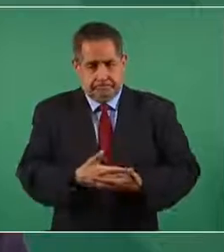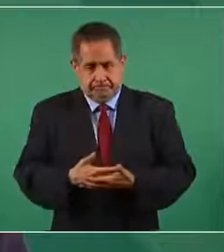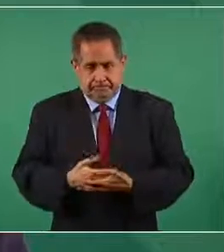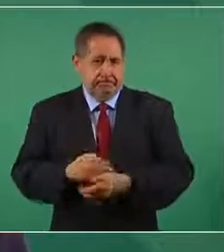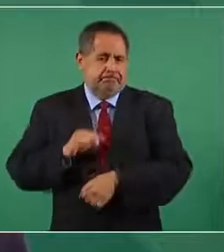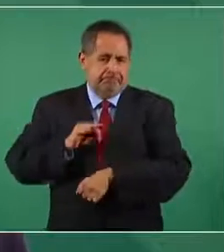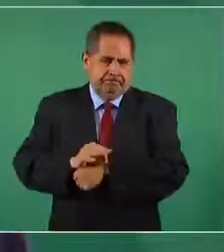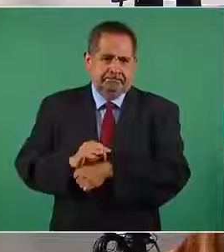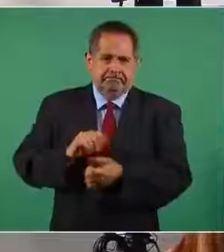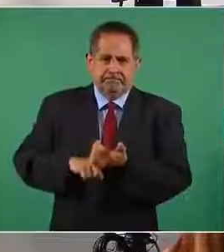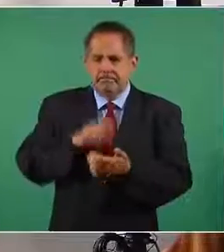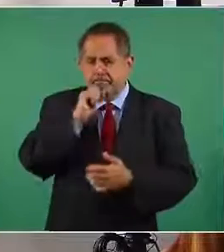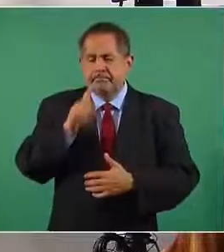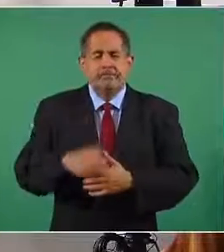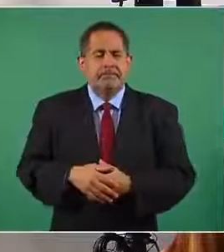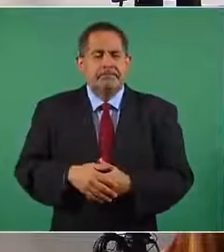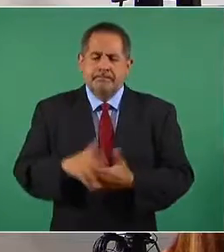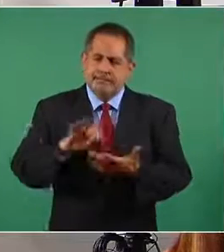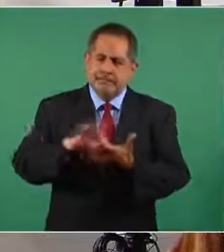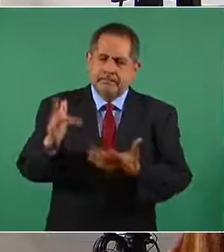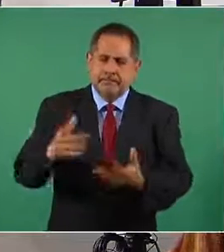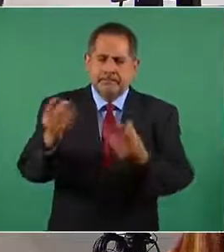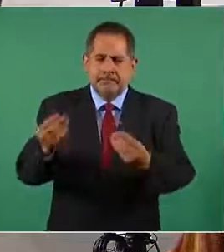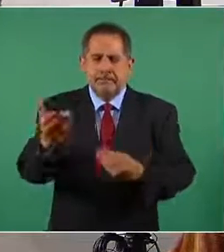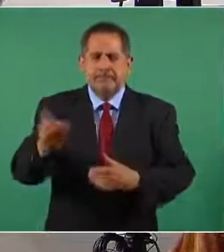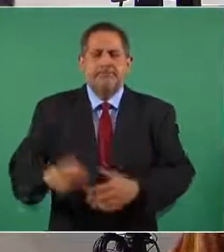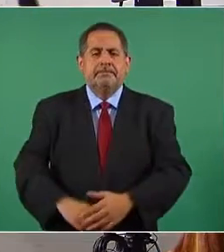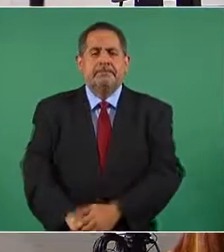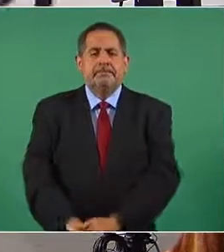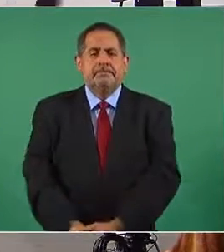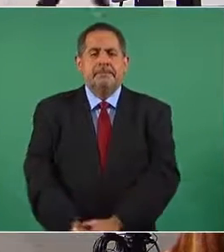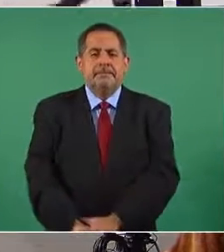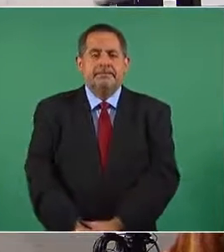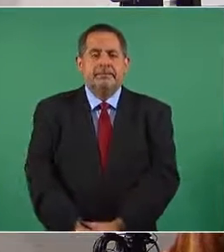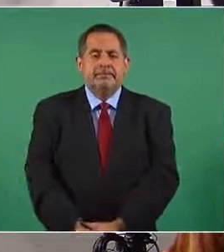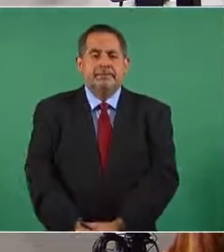bebés en formación. Muchas gracias, presidente.